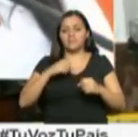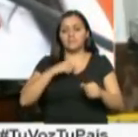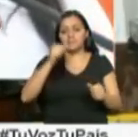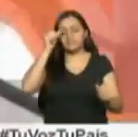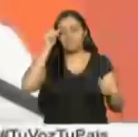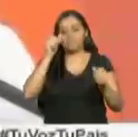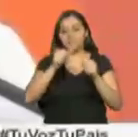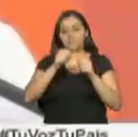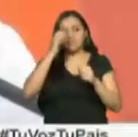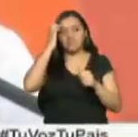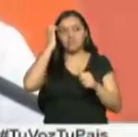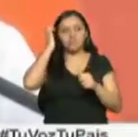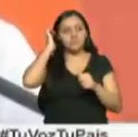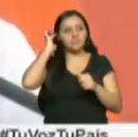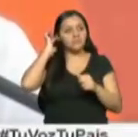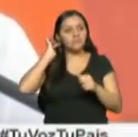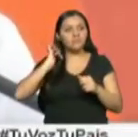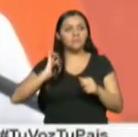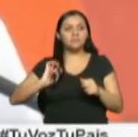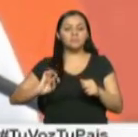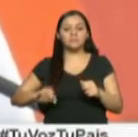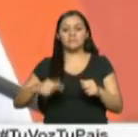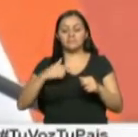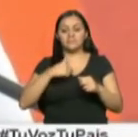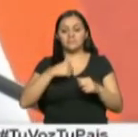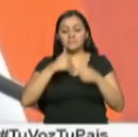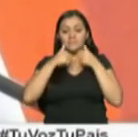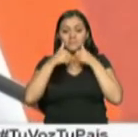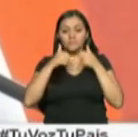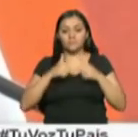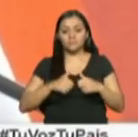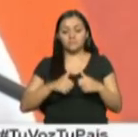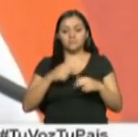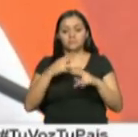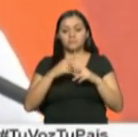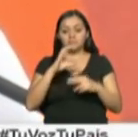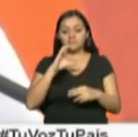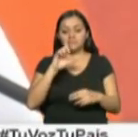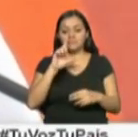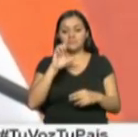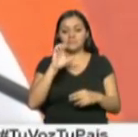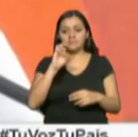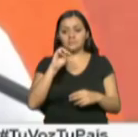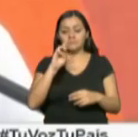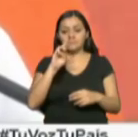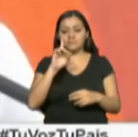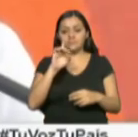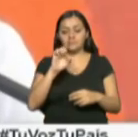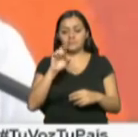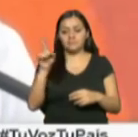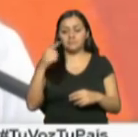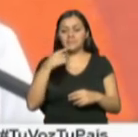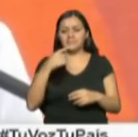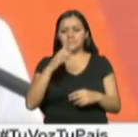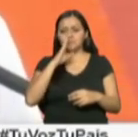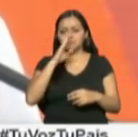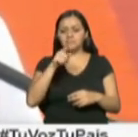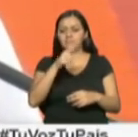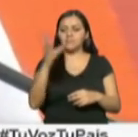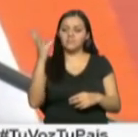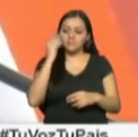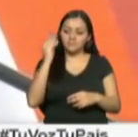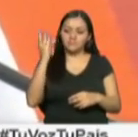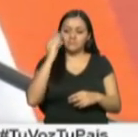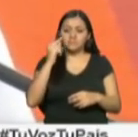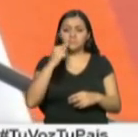recordar a mi abuelo Clemente Ajón, quien siempre decía que